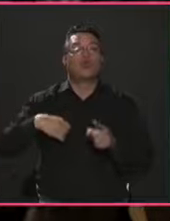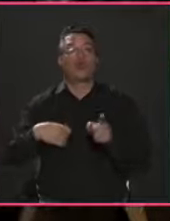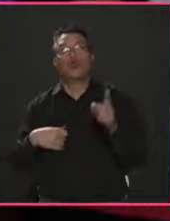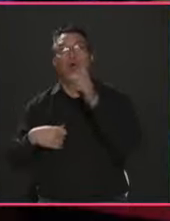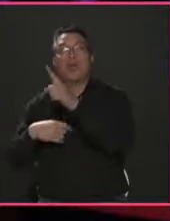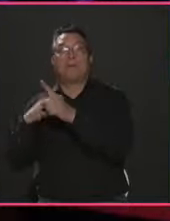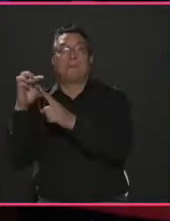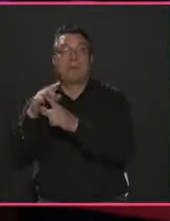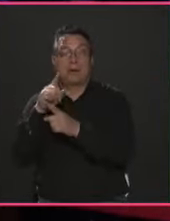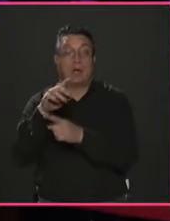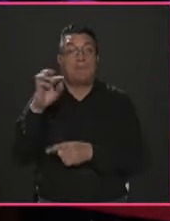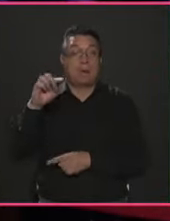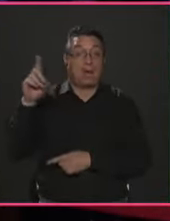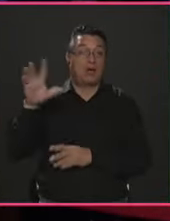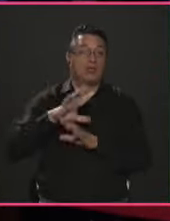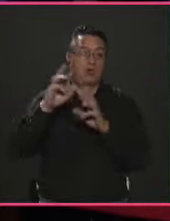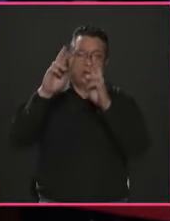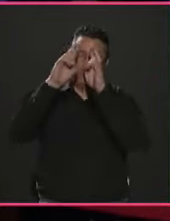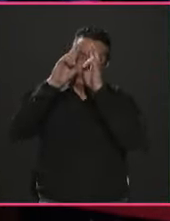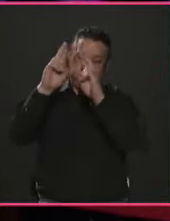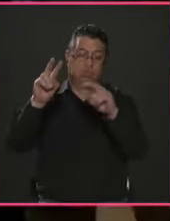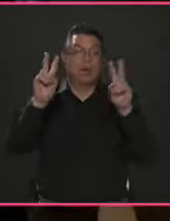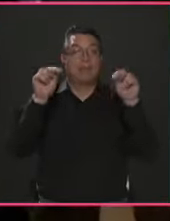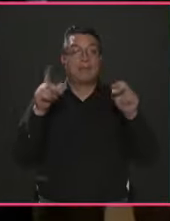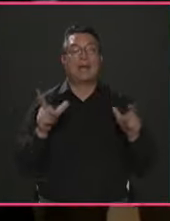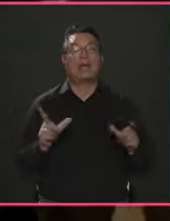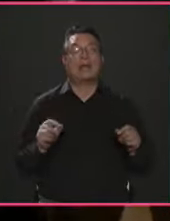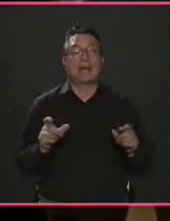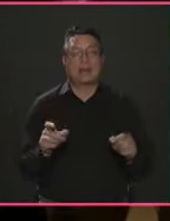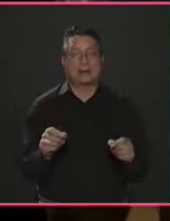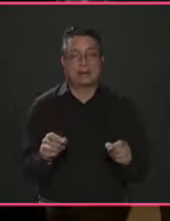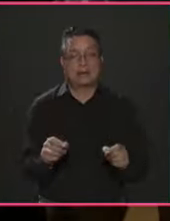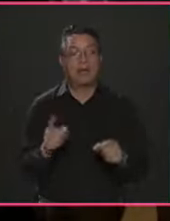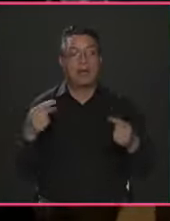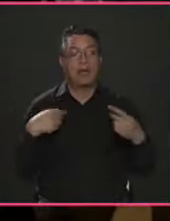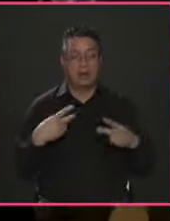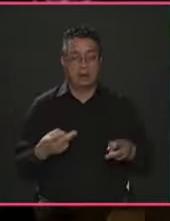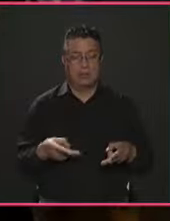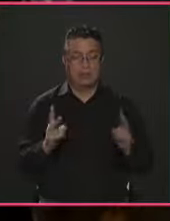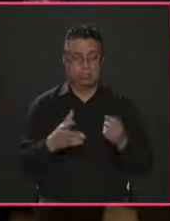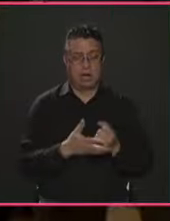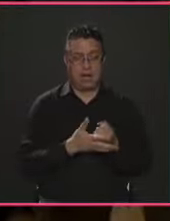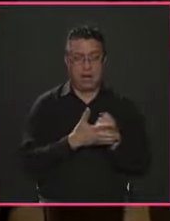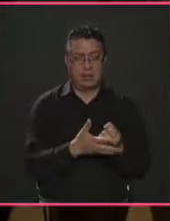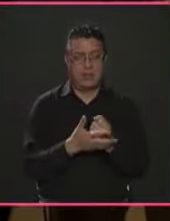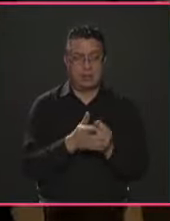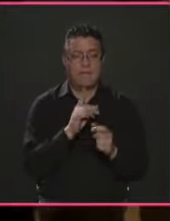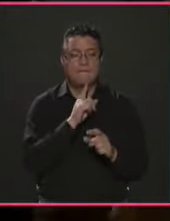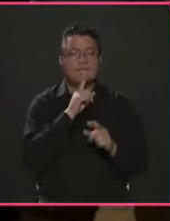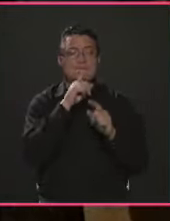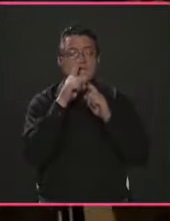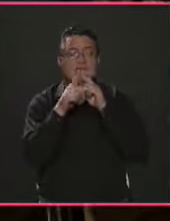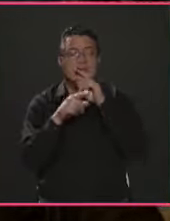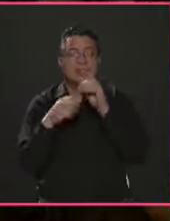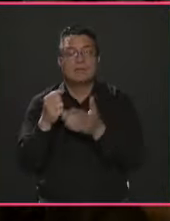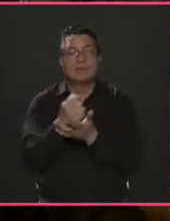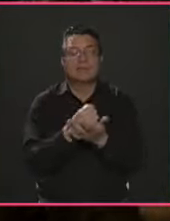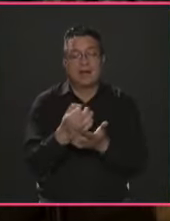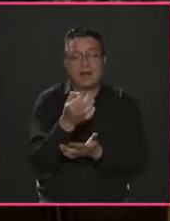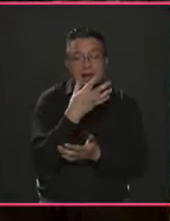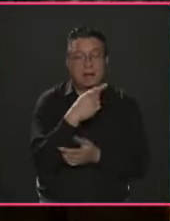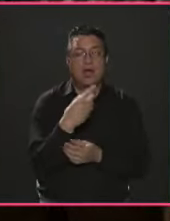es una eminencia en el cáncer y ha facilitado ayudado a perfeccionar los tratamientos Cómo es esta